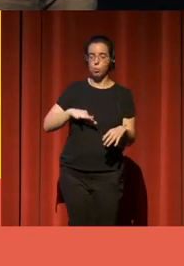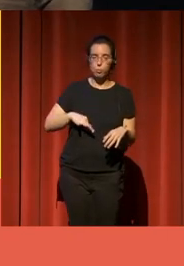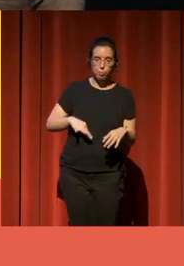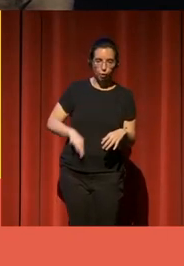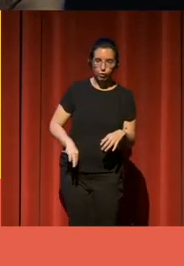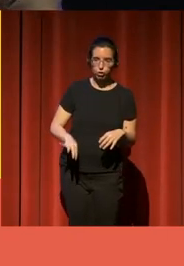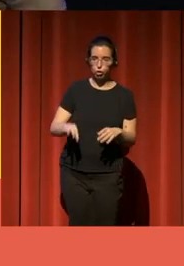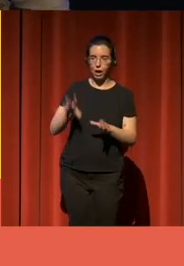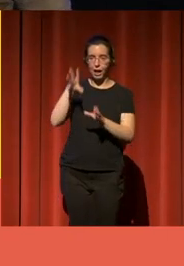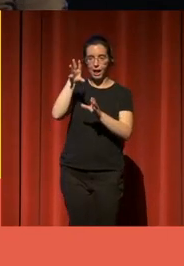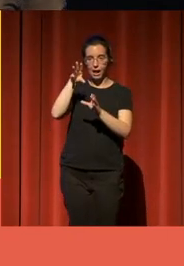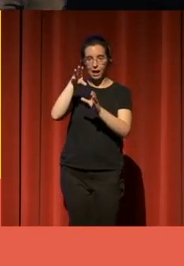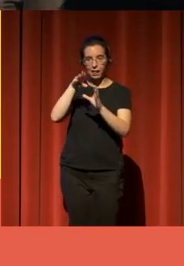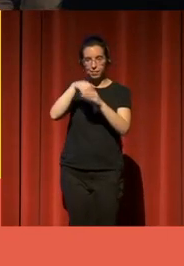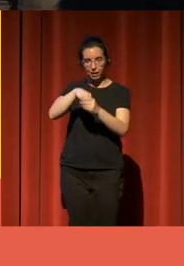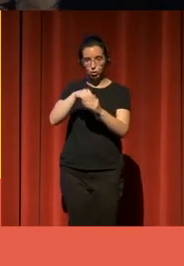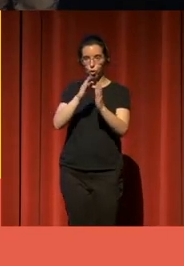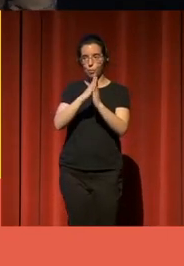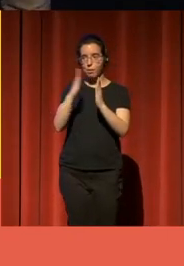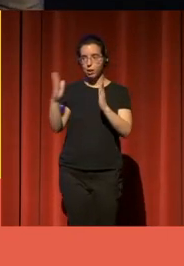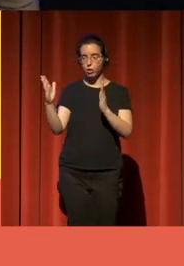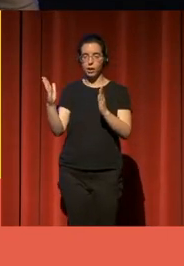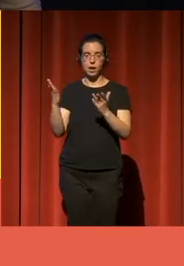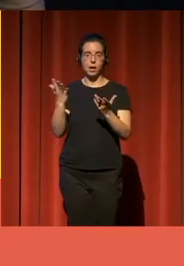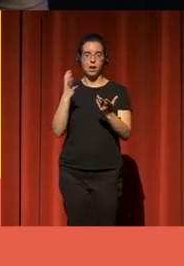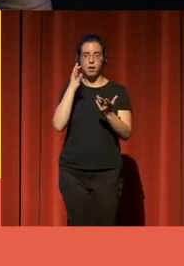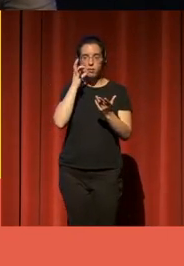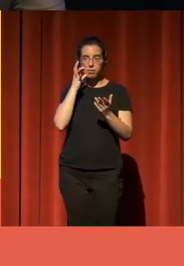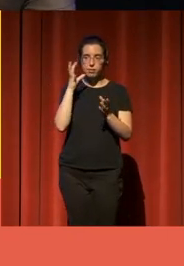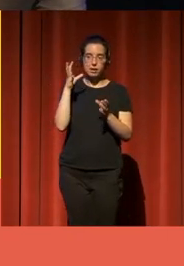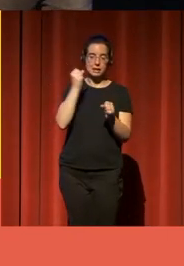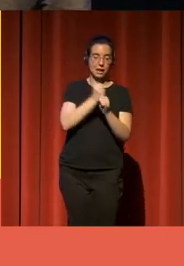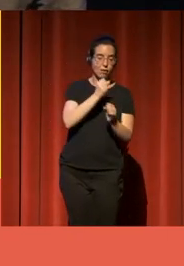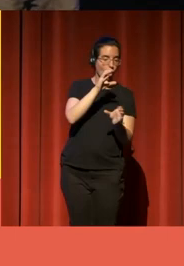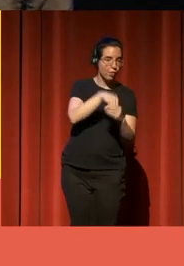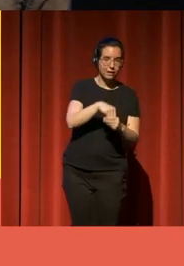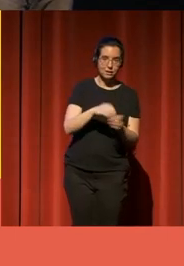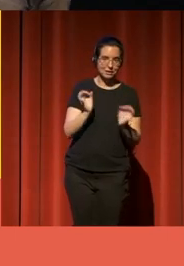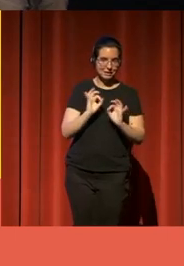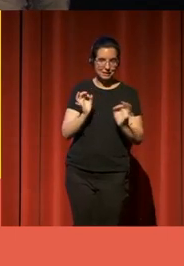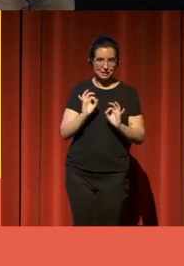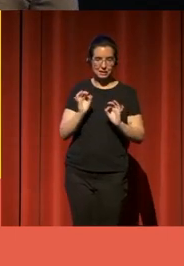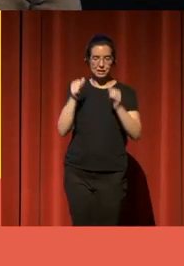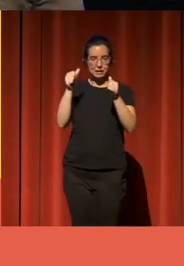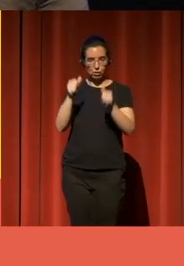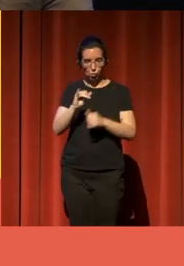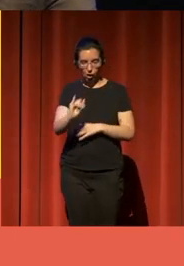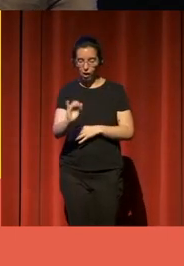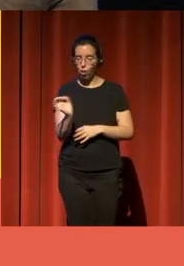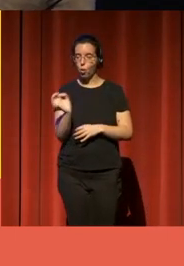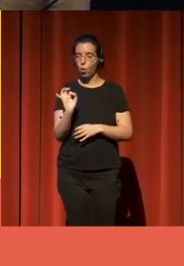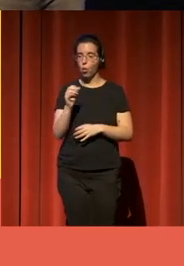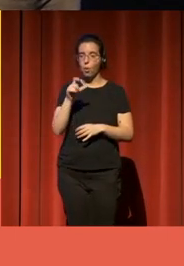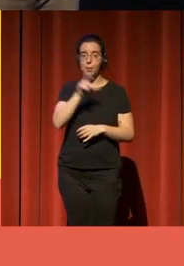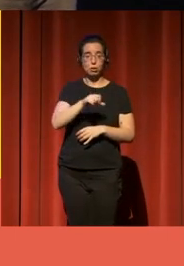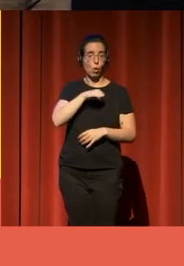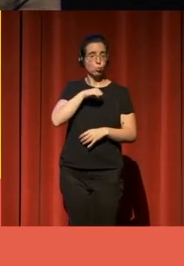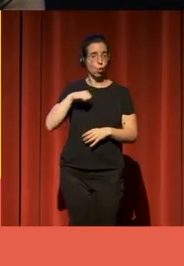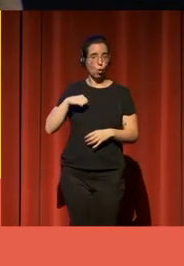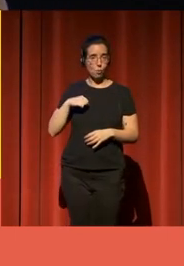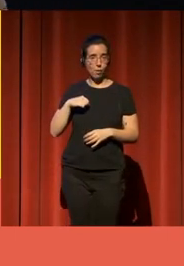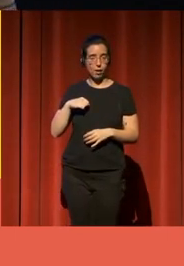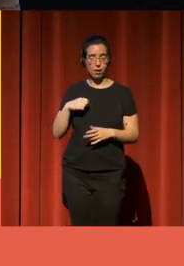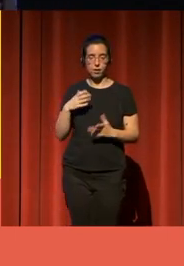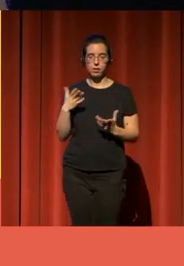biblioteca un poco digamos que no que no trabajan dentro de la biblioteca un poco personal autónomo que tratan de